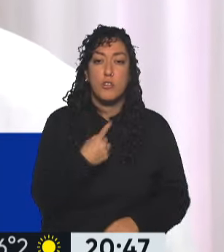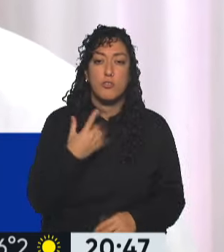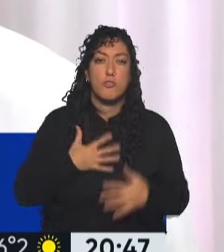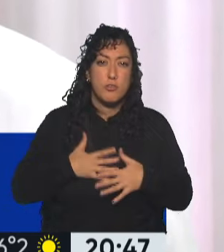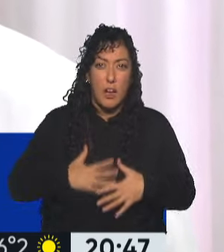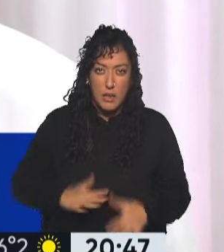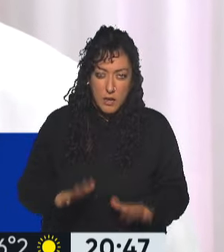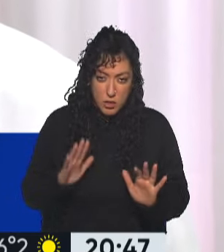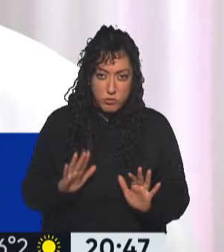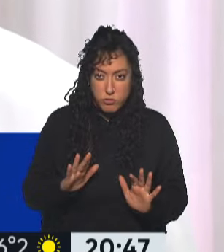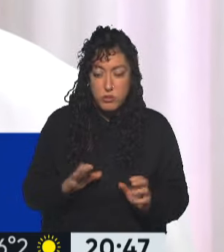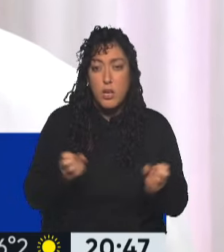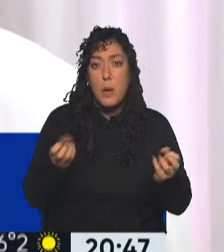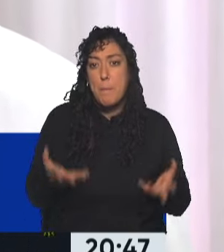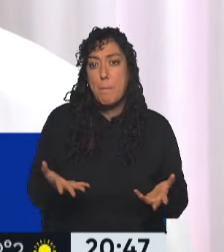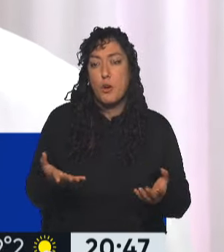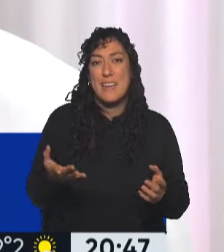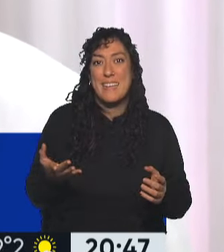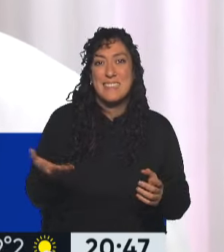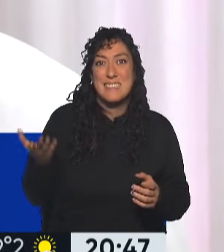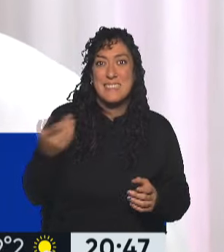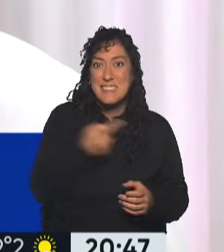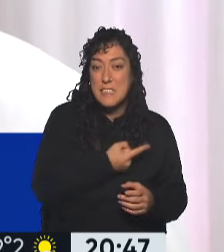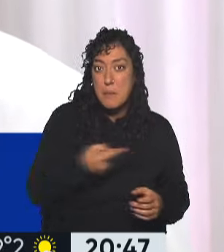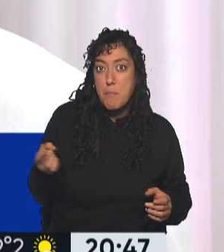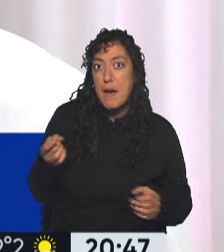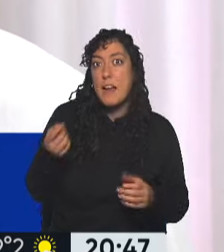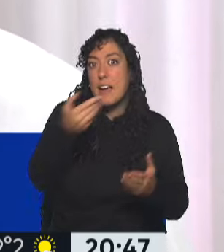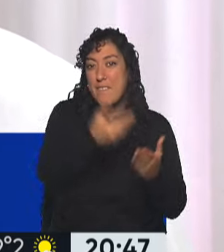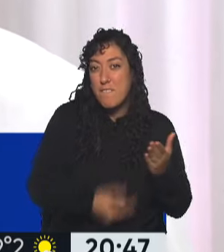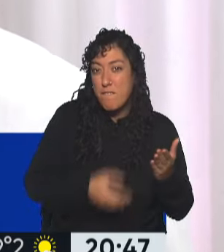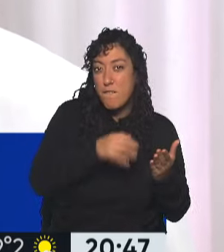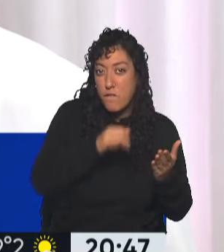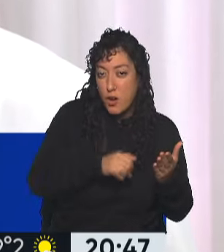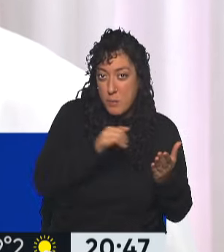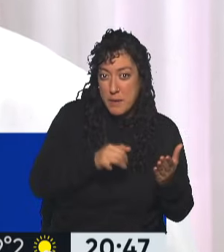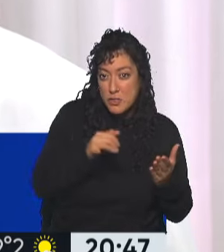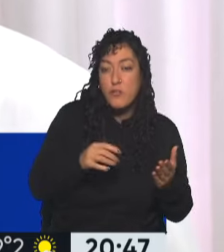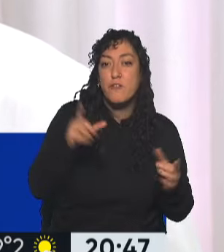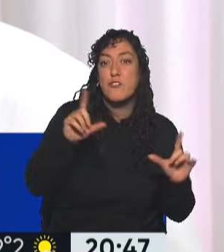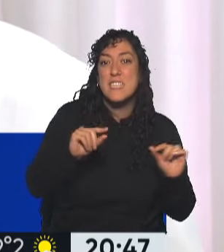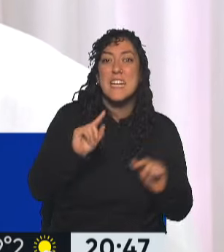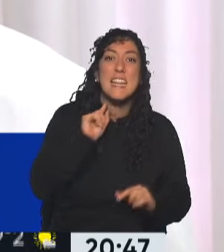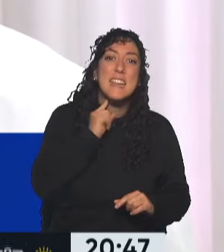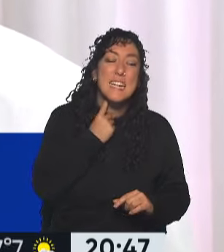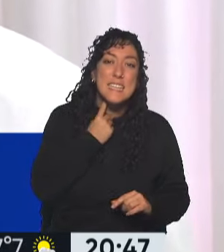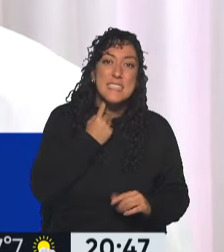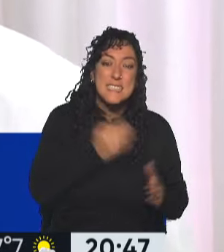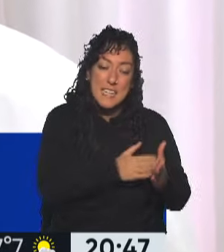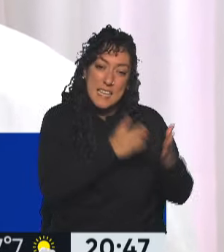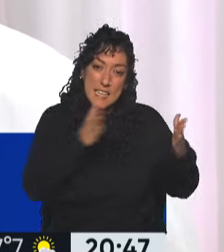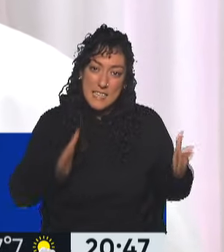porque la semana epidemiológica del informe es la que terminó el 13.